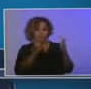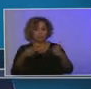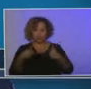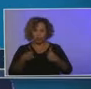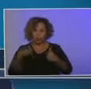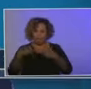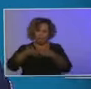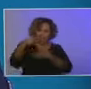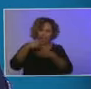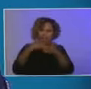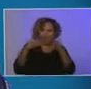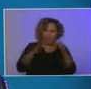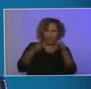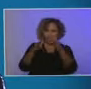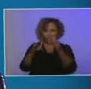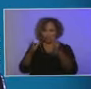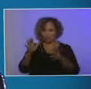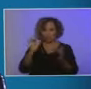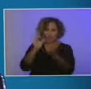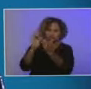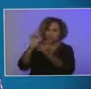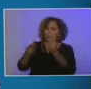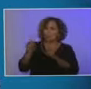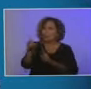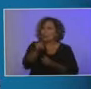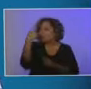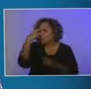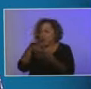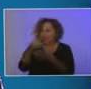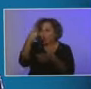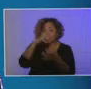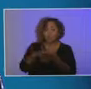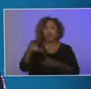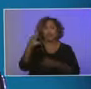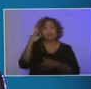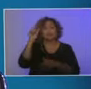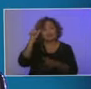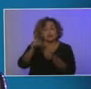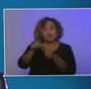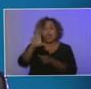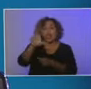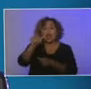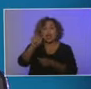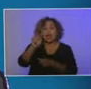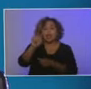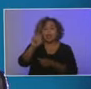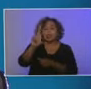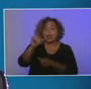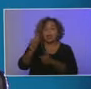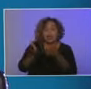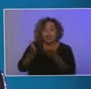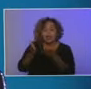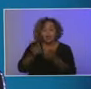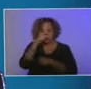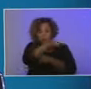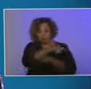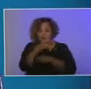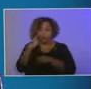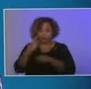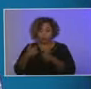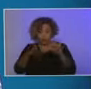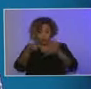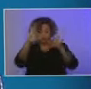ver la reacción de la gente. Nos fuimos para la área de la Cantera, que todavía quedan cientos de personas allí con todos los azules. Y nos encontramos con la